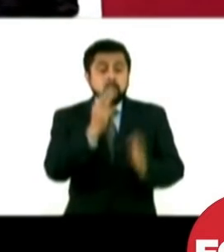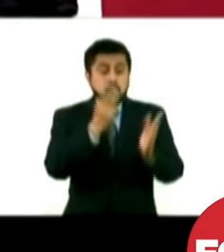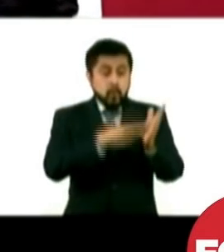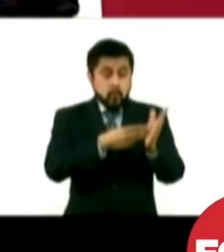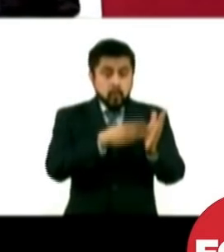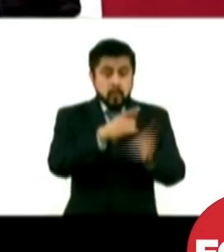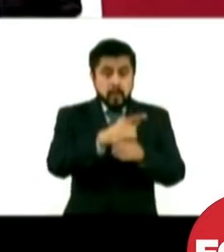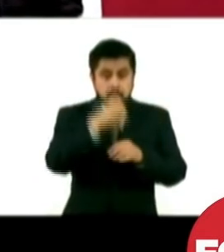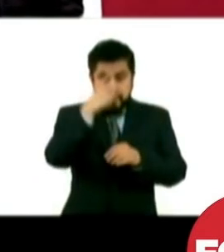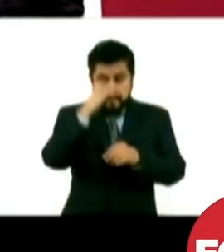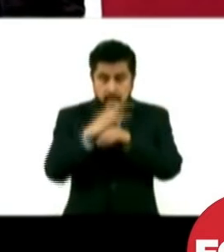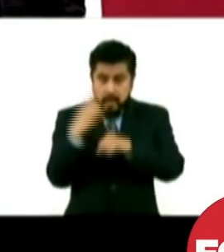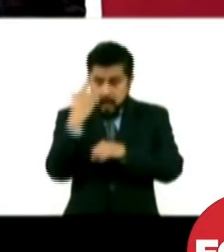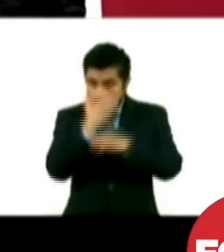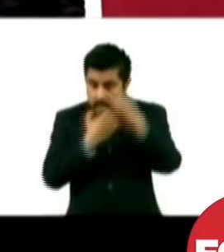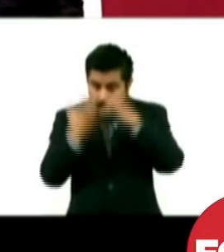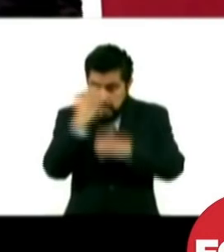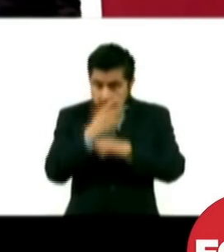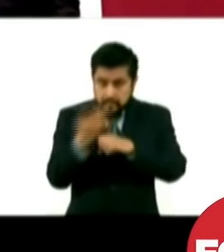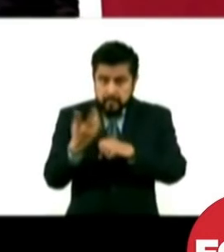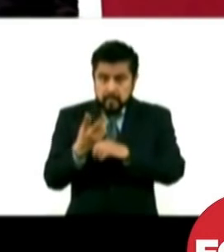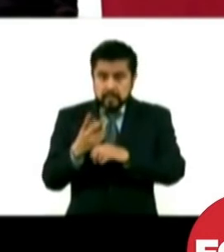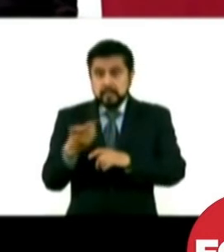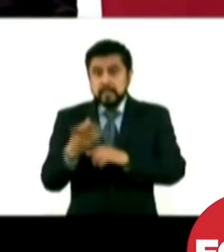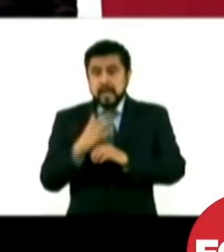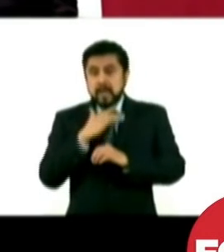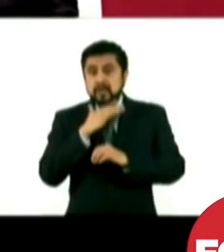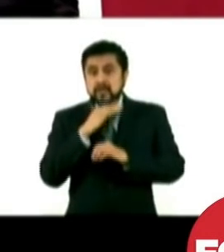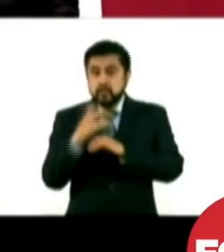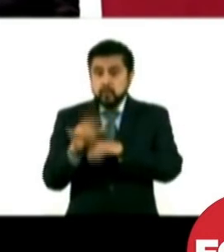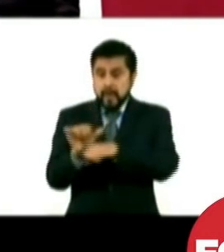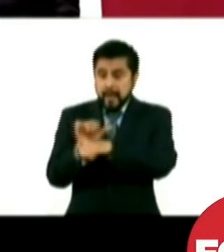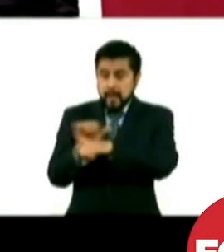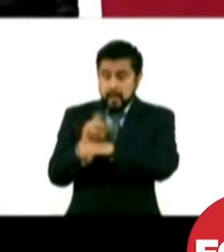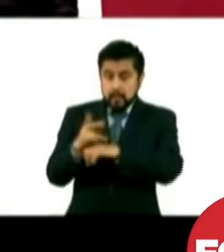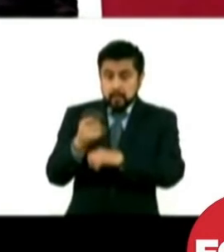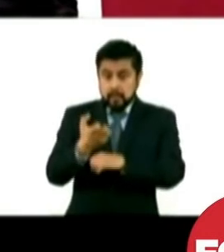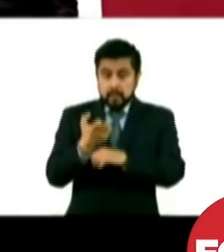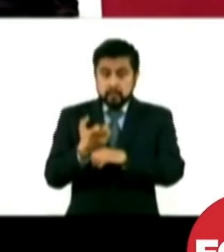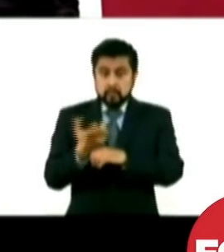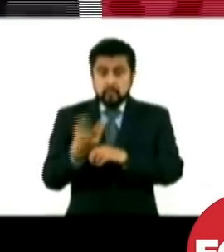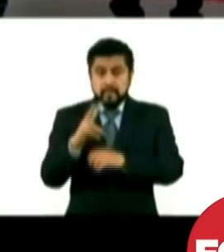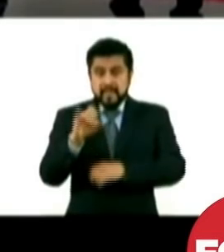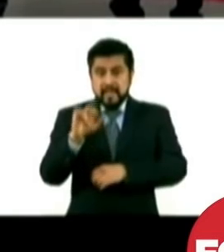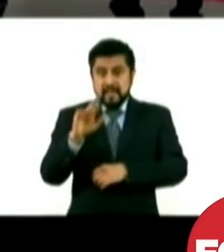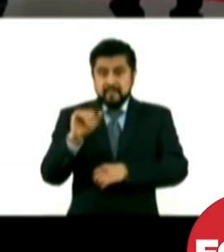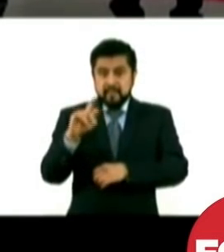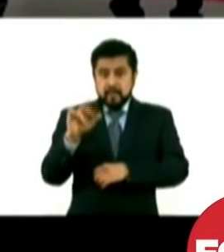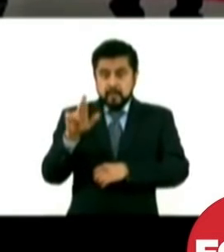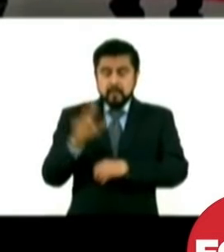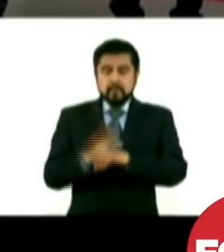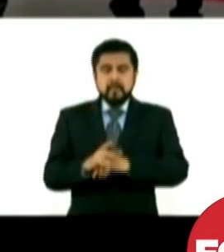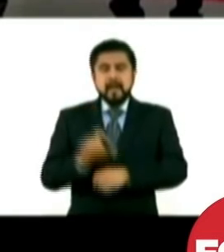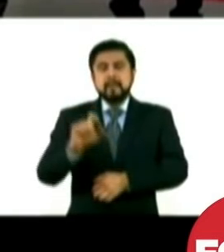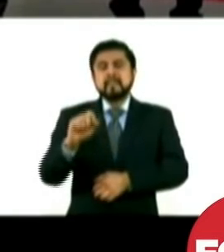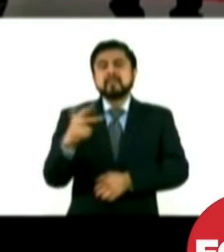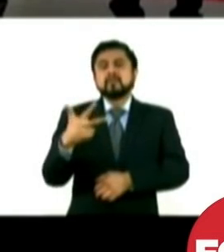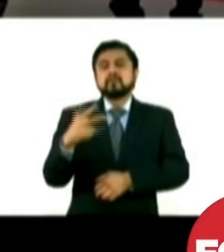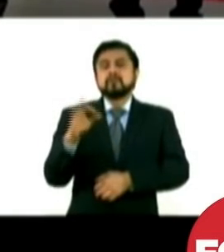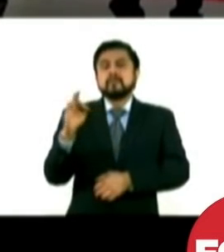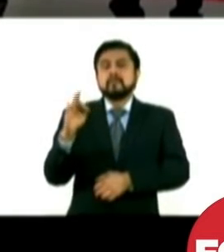y solo se deberá acudir a recoger las placas. Además, anunció facilidades adicionales para cumplir con la verificación